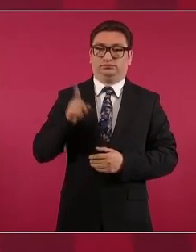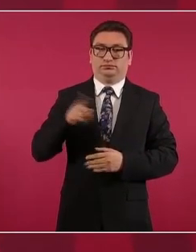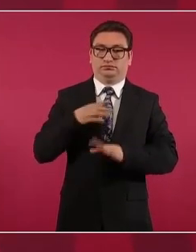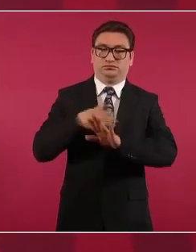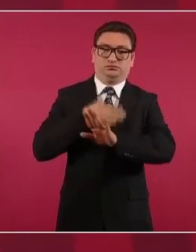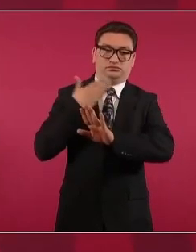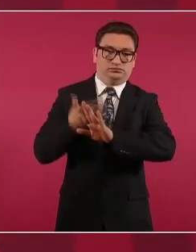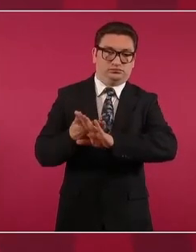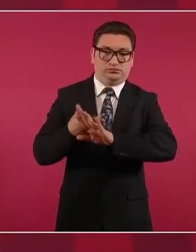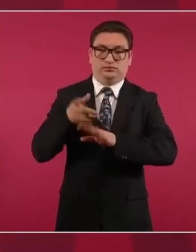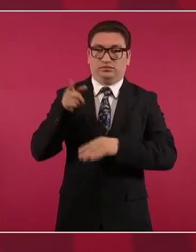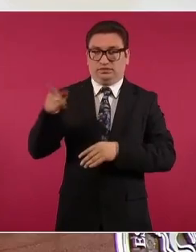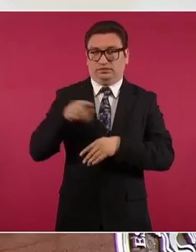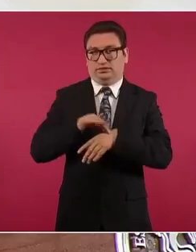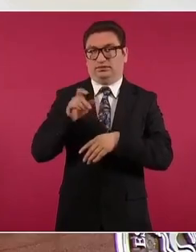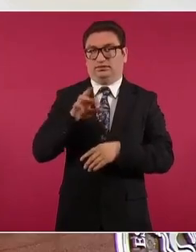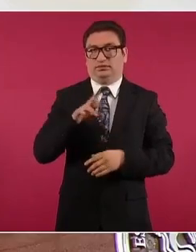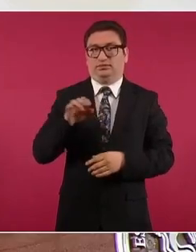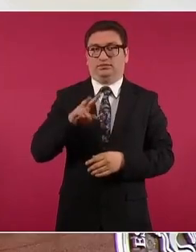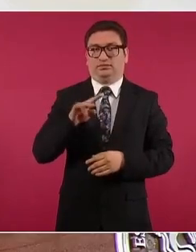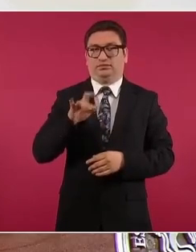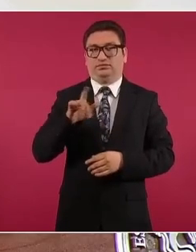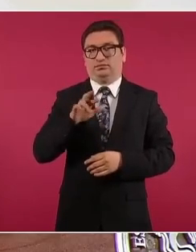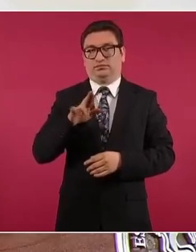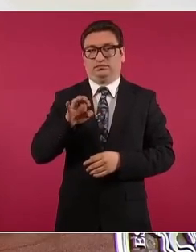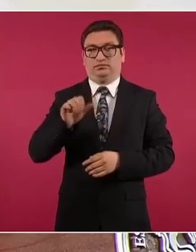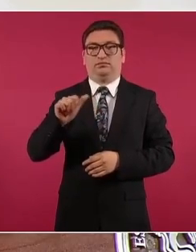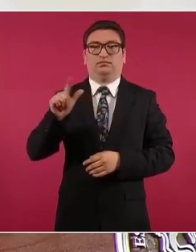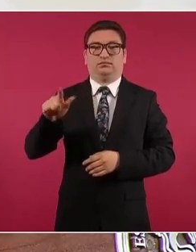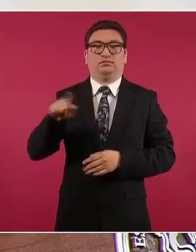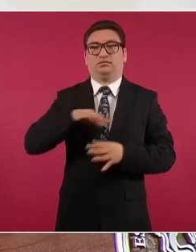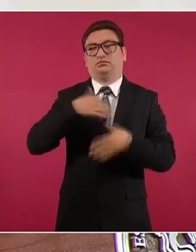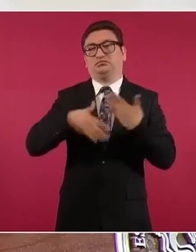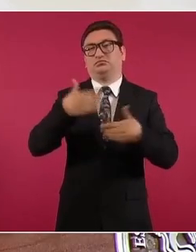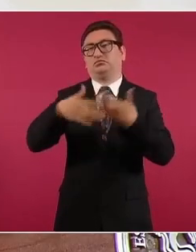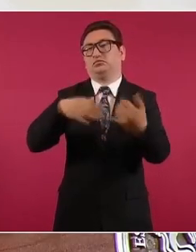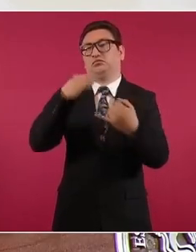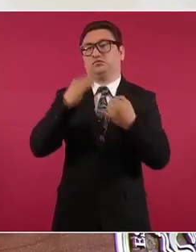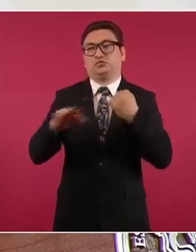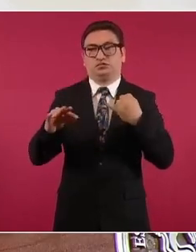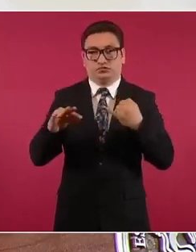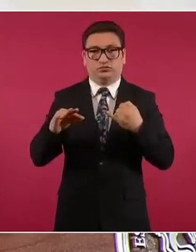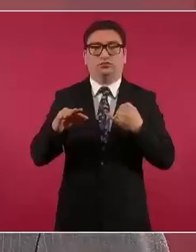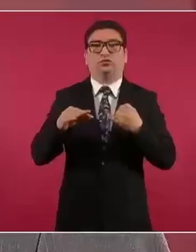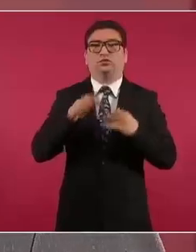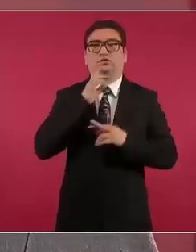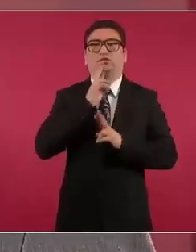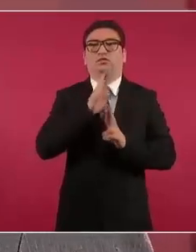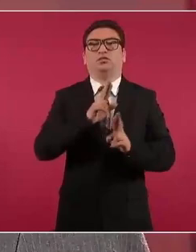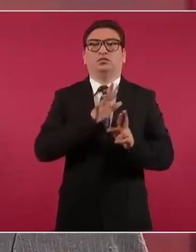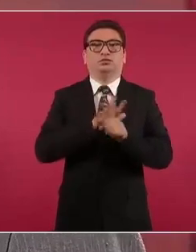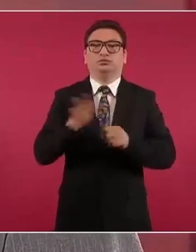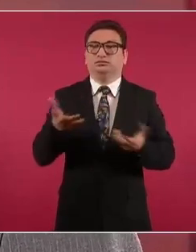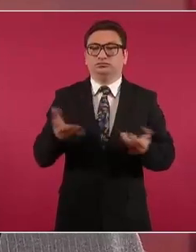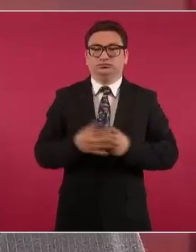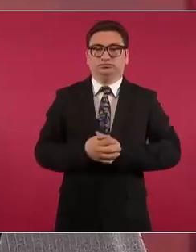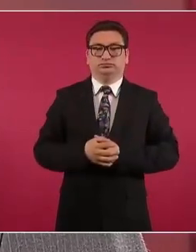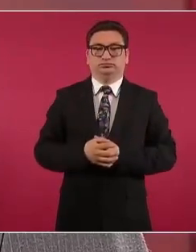Américo Villarreal, y al final pues se resuelve que no hay